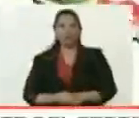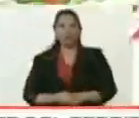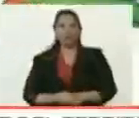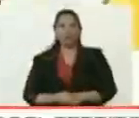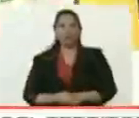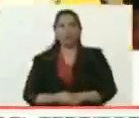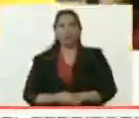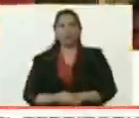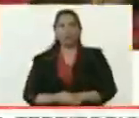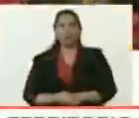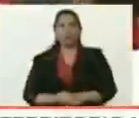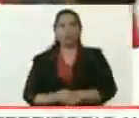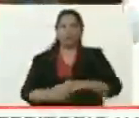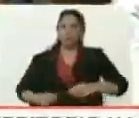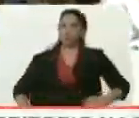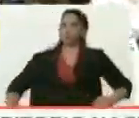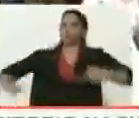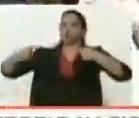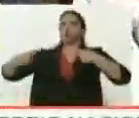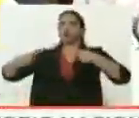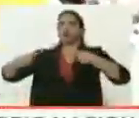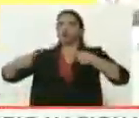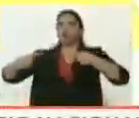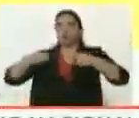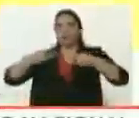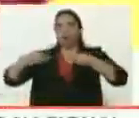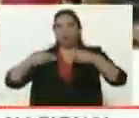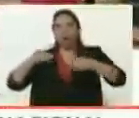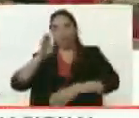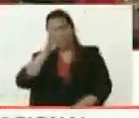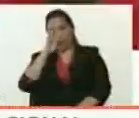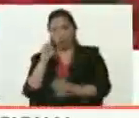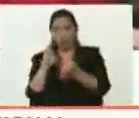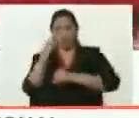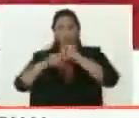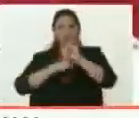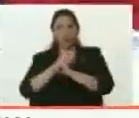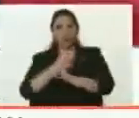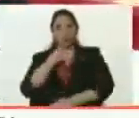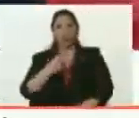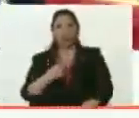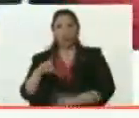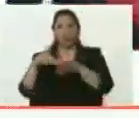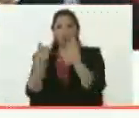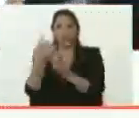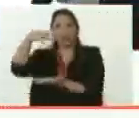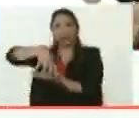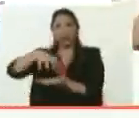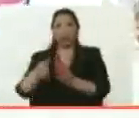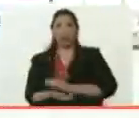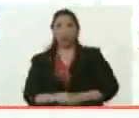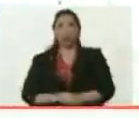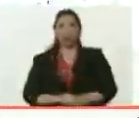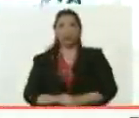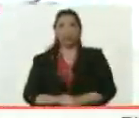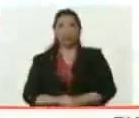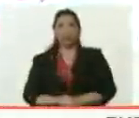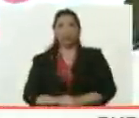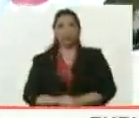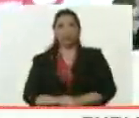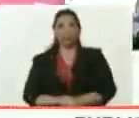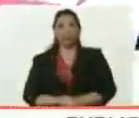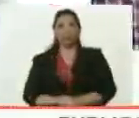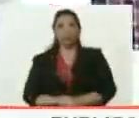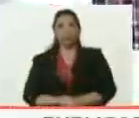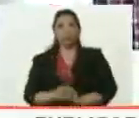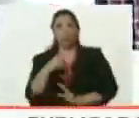insubordinado al modelo del Fondo Monetario Internacional. Decía el Departamento de Estado y la boca